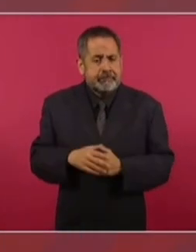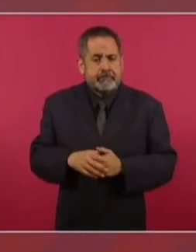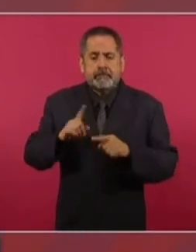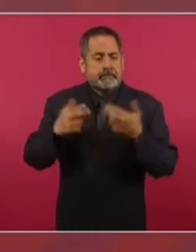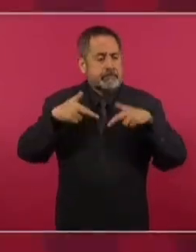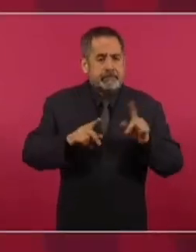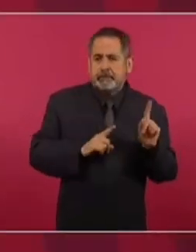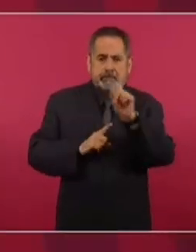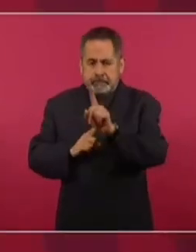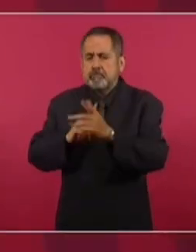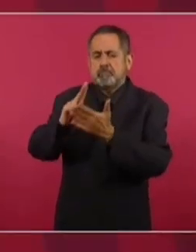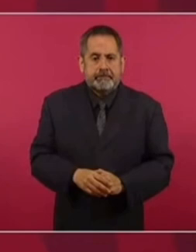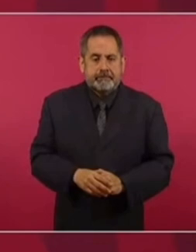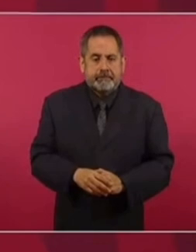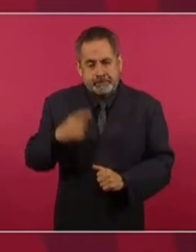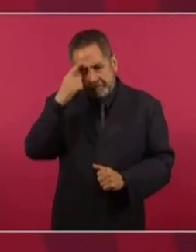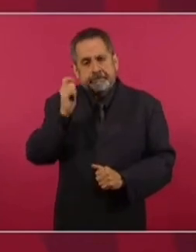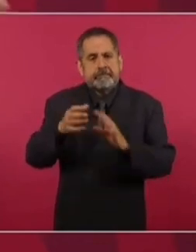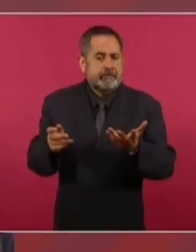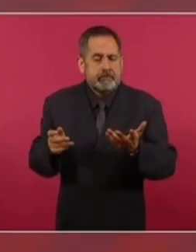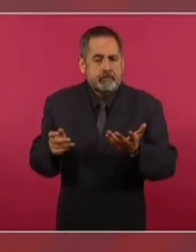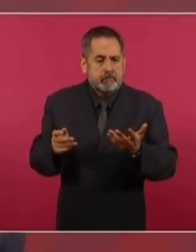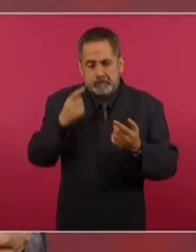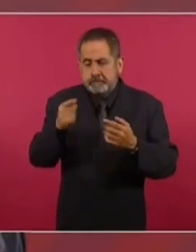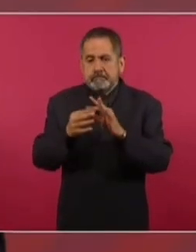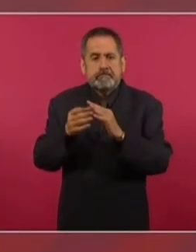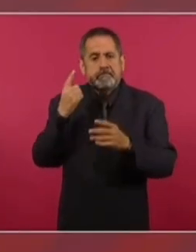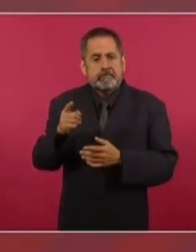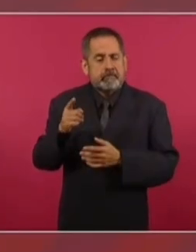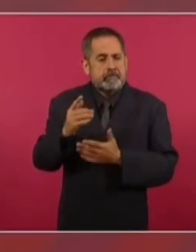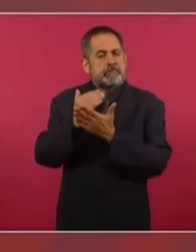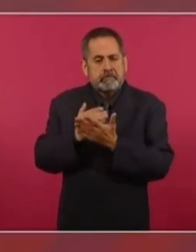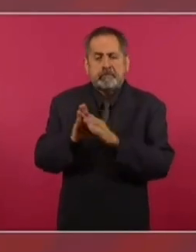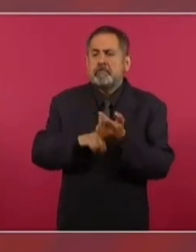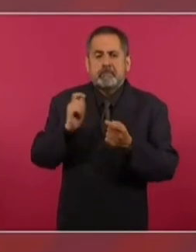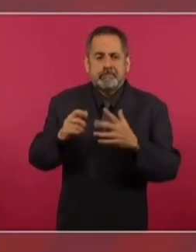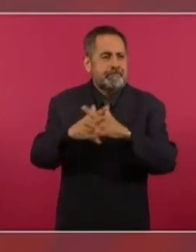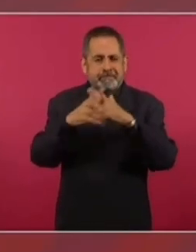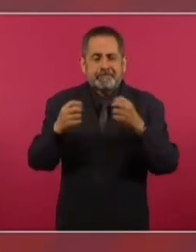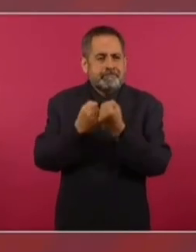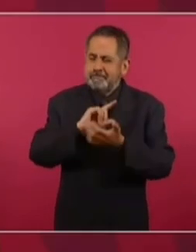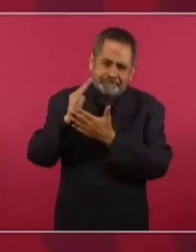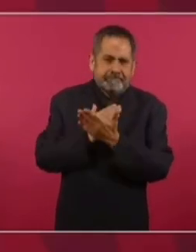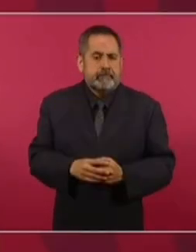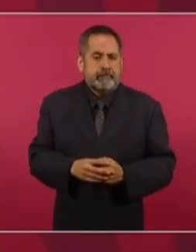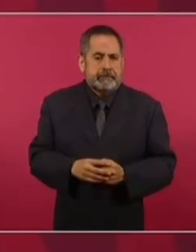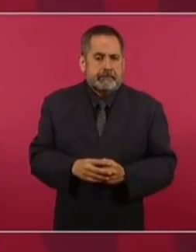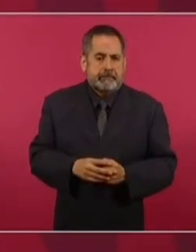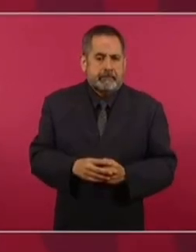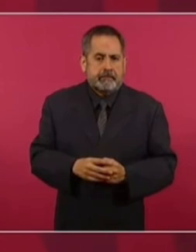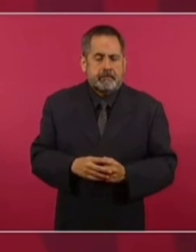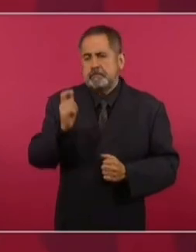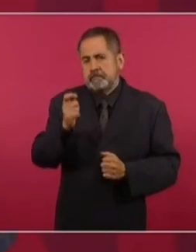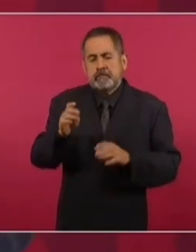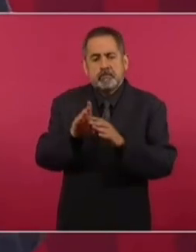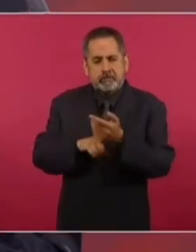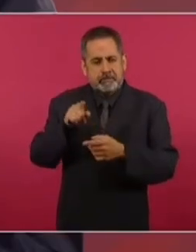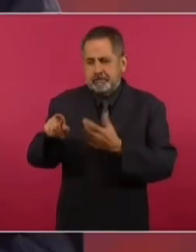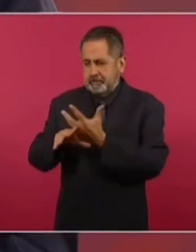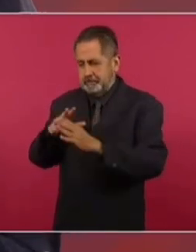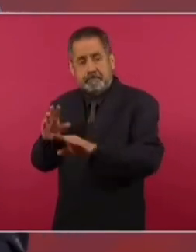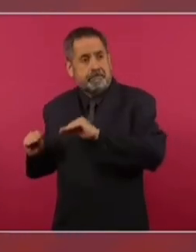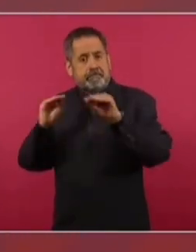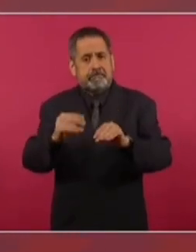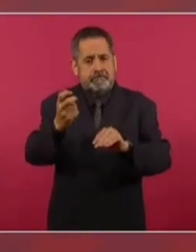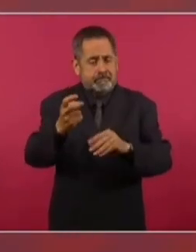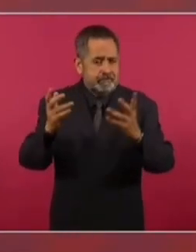quien nos representa a nosotros va a llevar esa propuesta para que se evite la guerra, se evite la confrontación. Entonces, el fenómeno migratorio